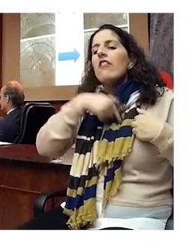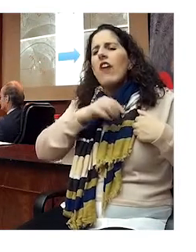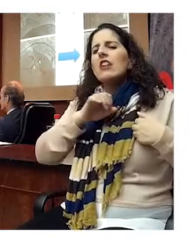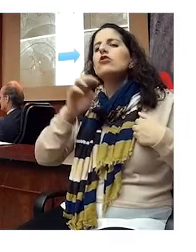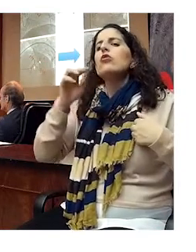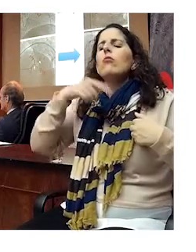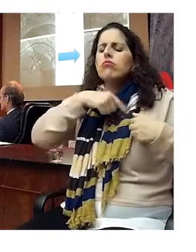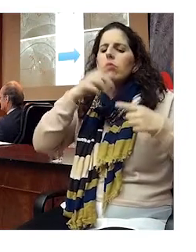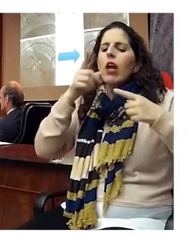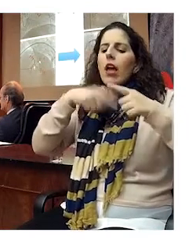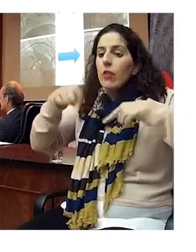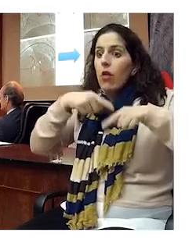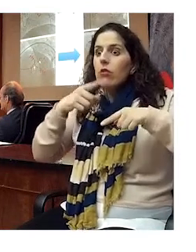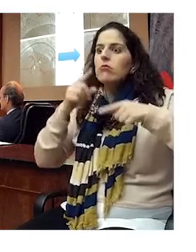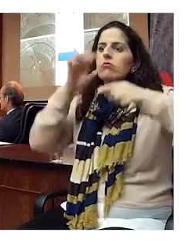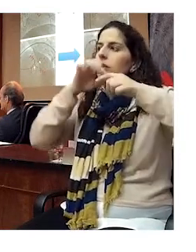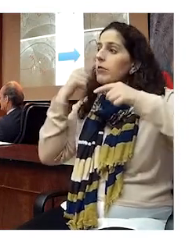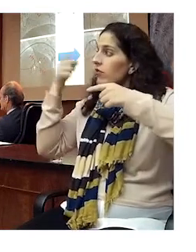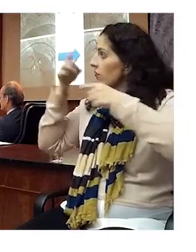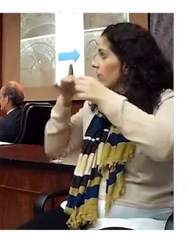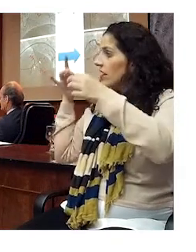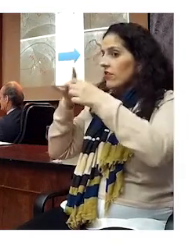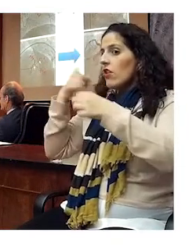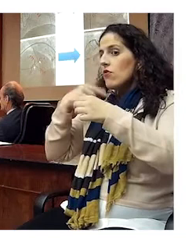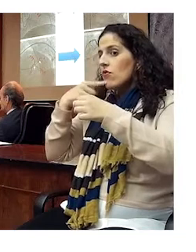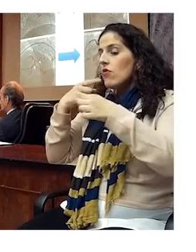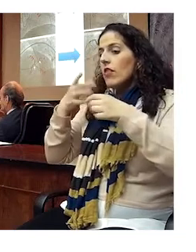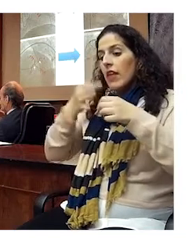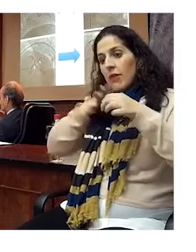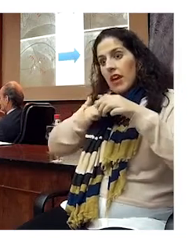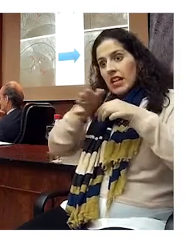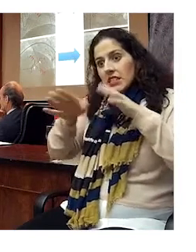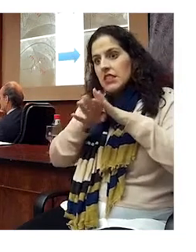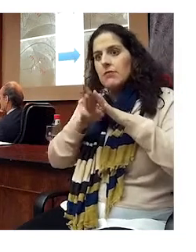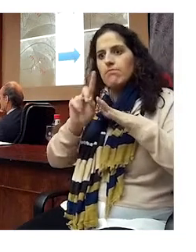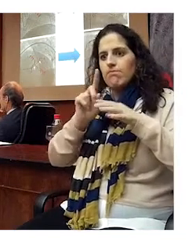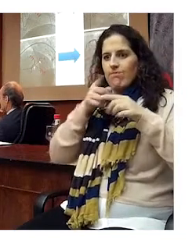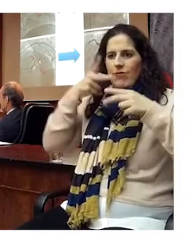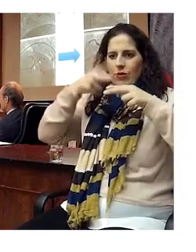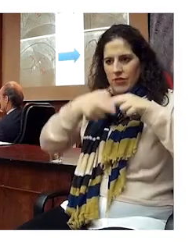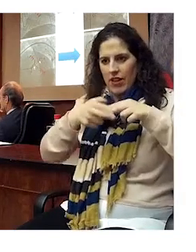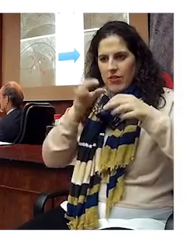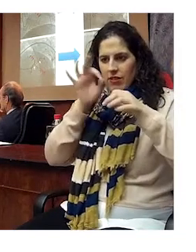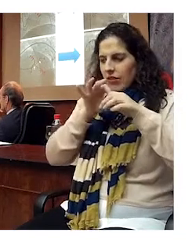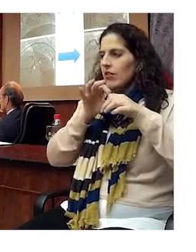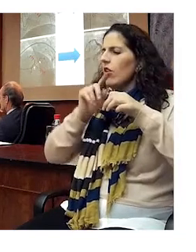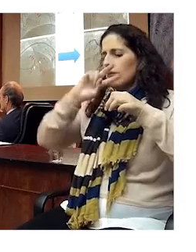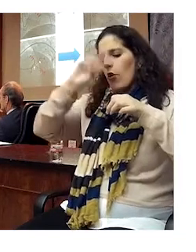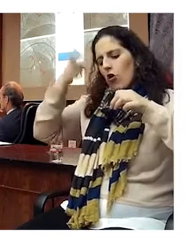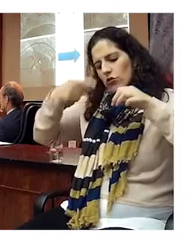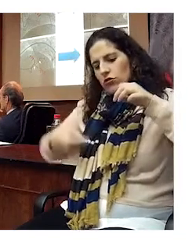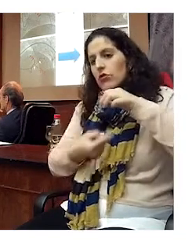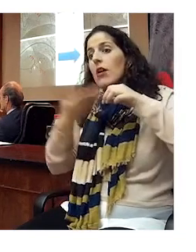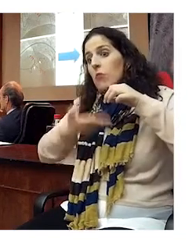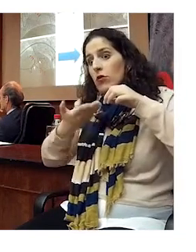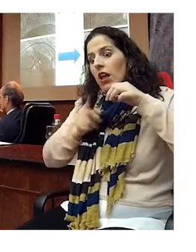arteria circunfleja, donde están las flechas rojas, debería continuar la arteria, pero además la arteria descendente anterior, que es la más importante